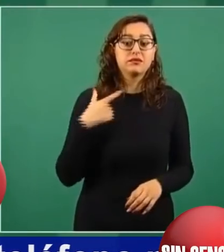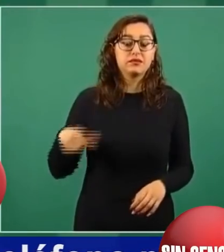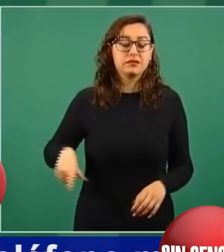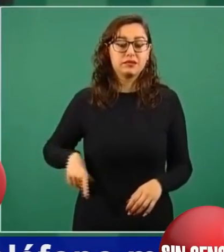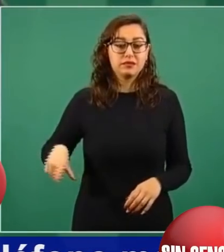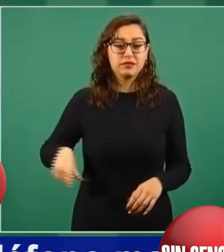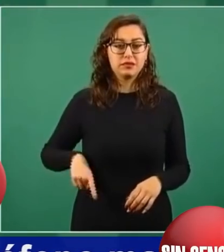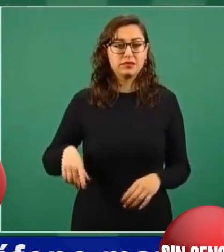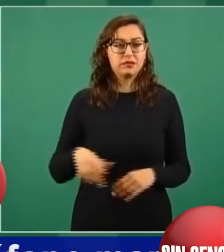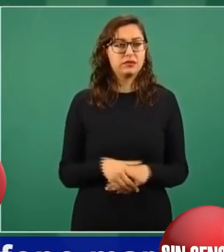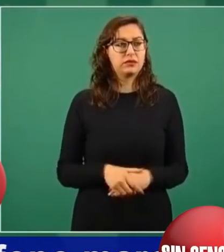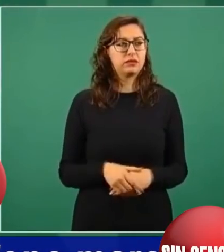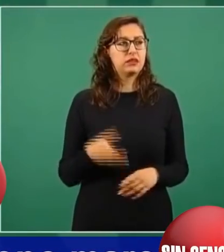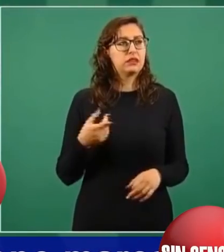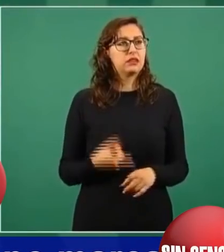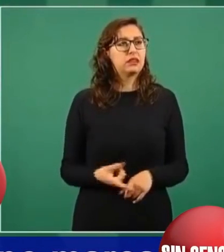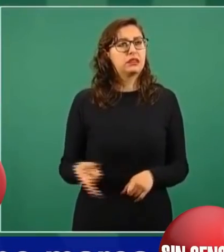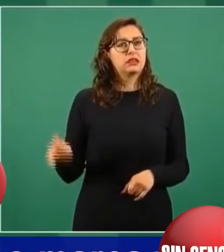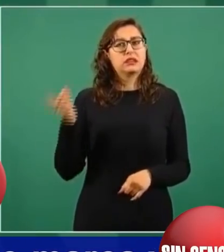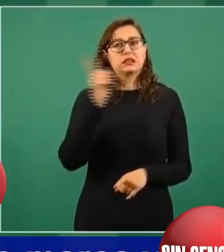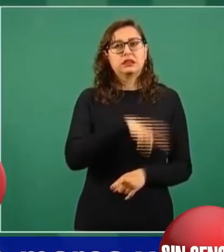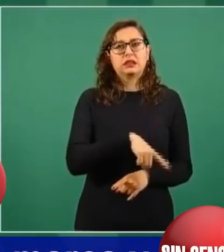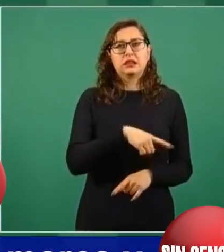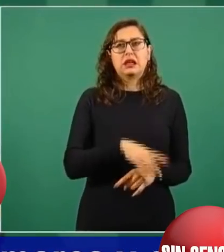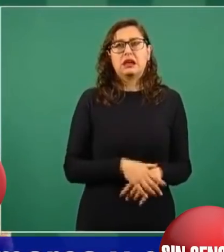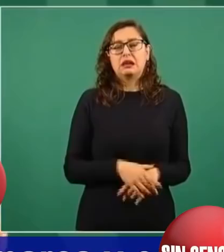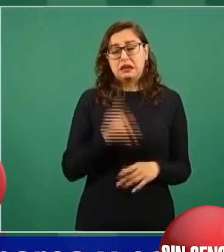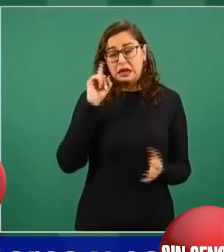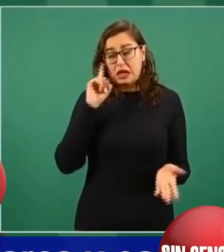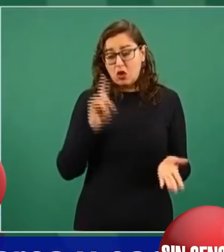la empezó, yo creo que la inauguraron hasta 2 o 3 veces.